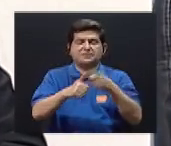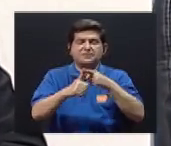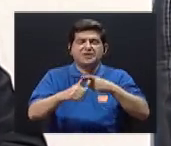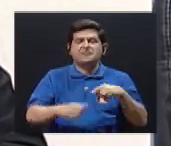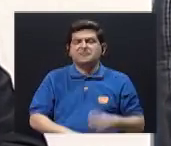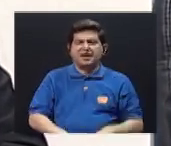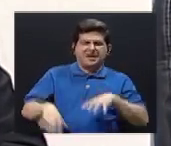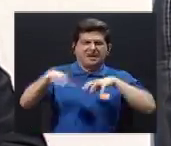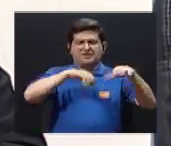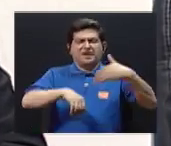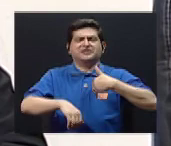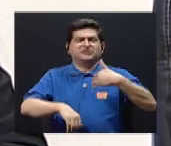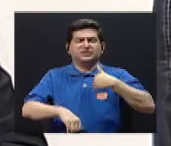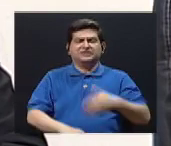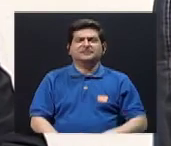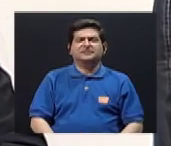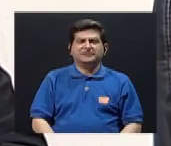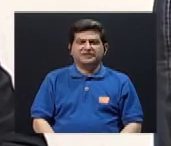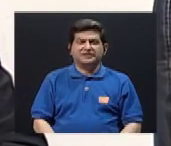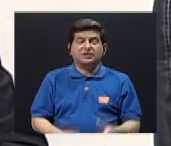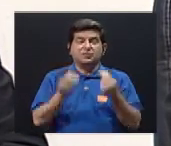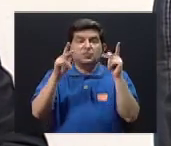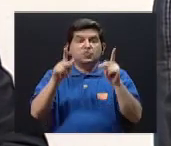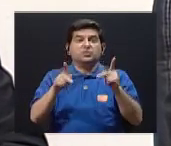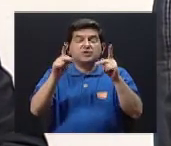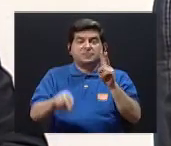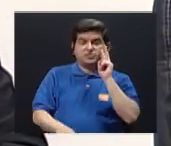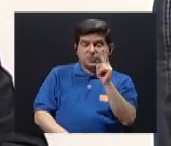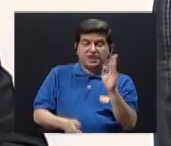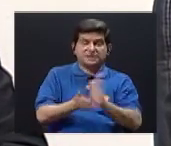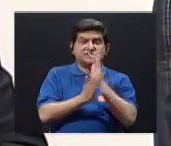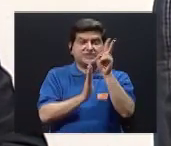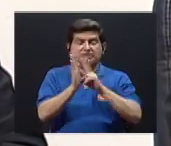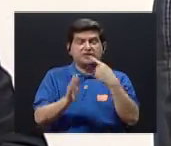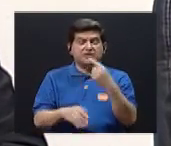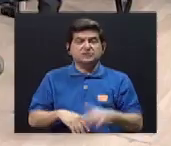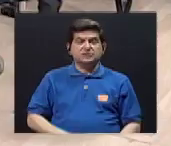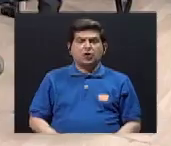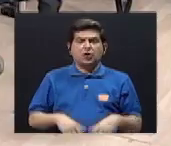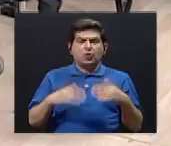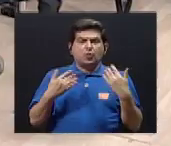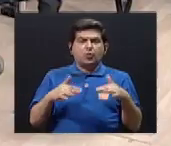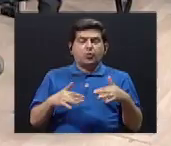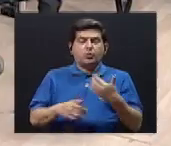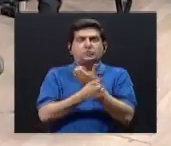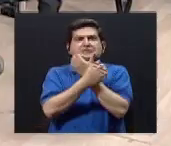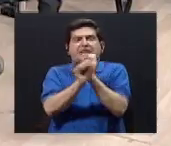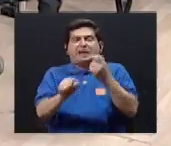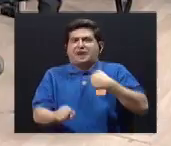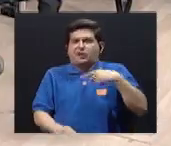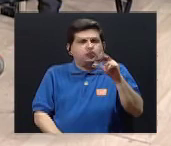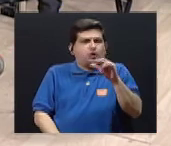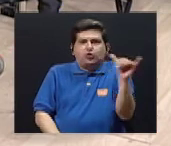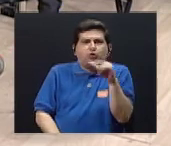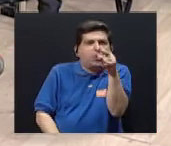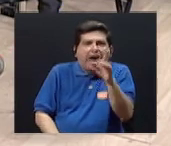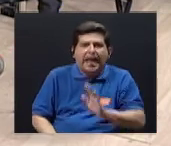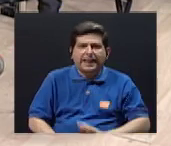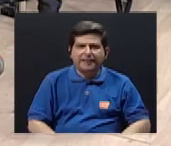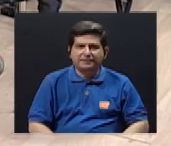la primera reacción que hemos visto es muchas personas que ven el documental y dicen, uy, qué salvada que no soy